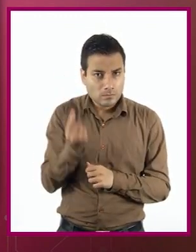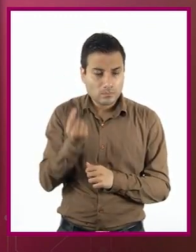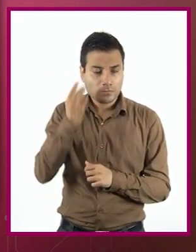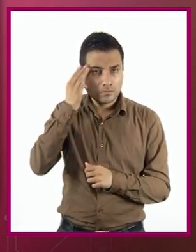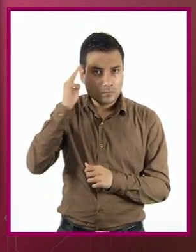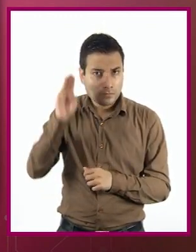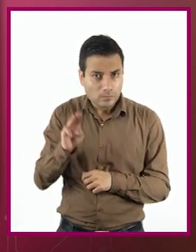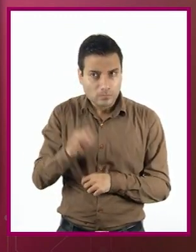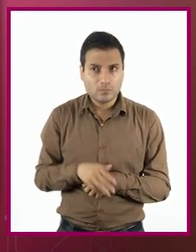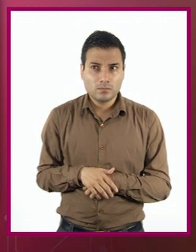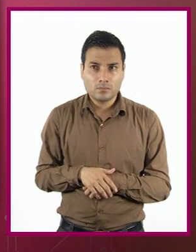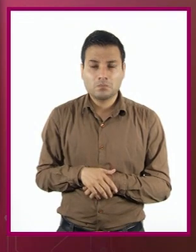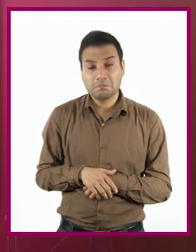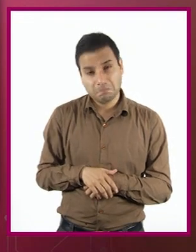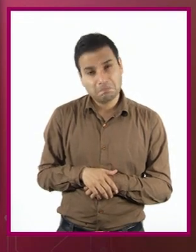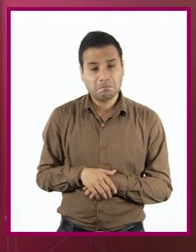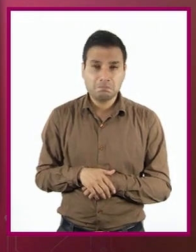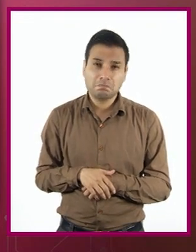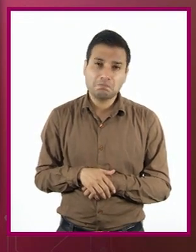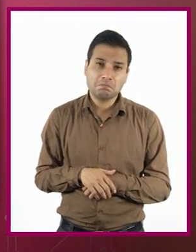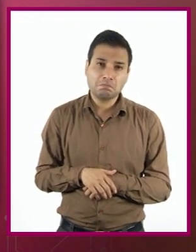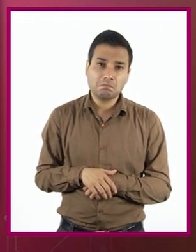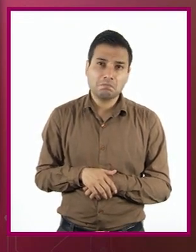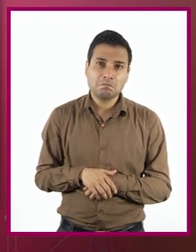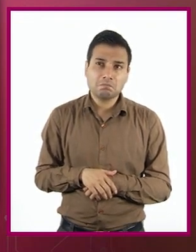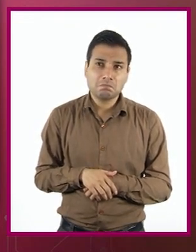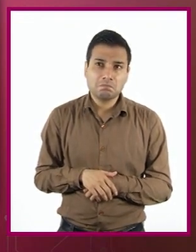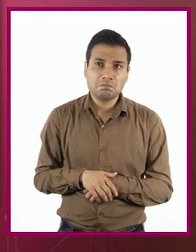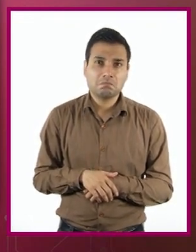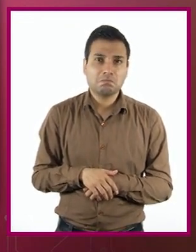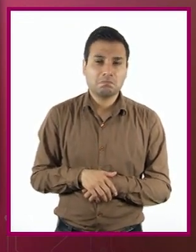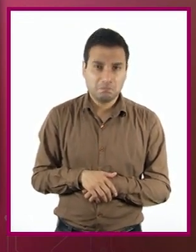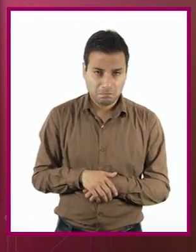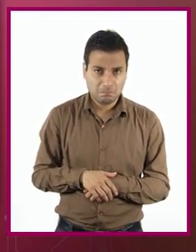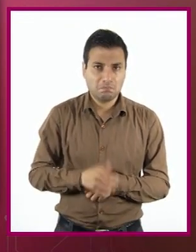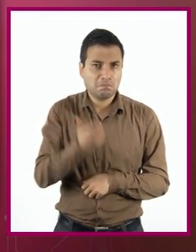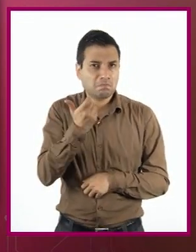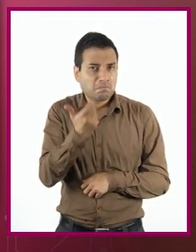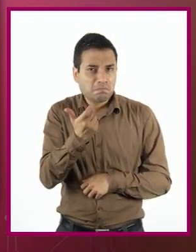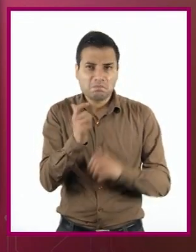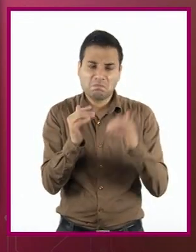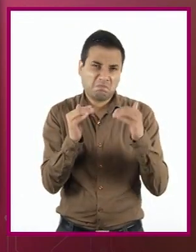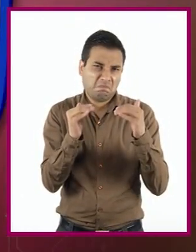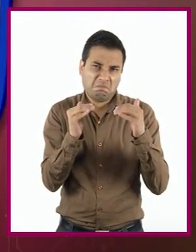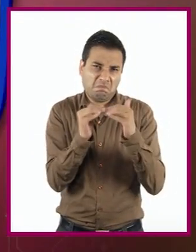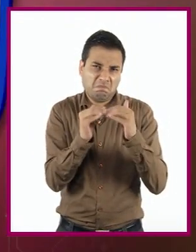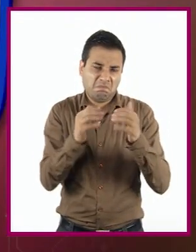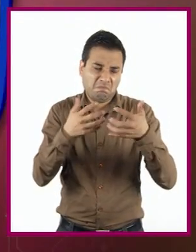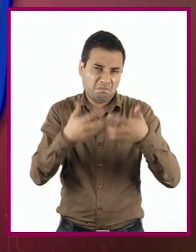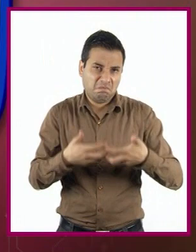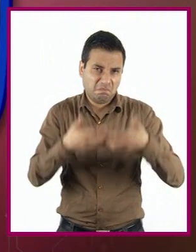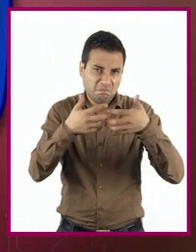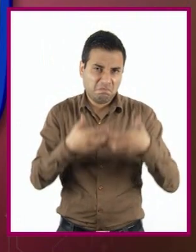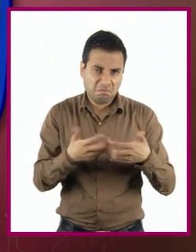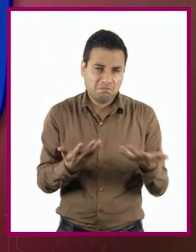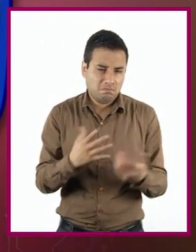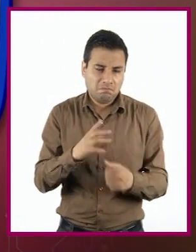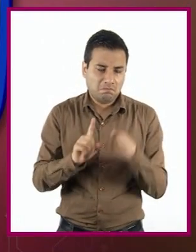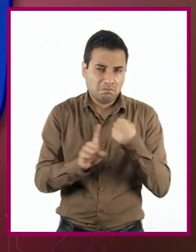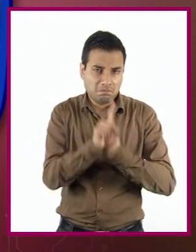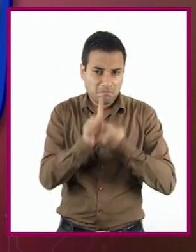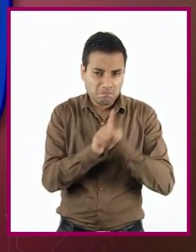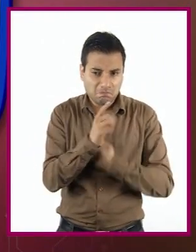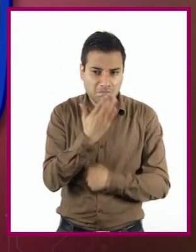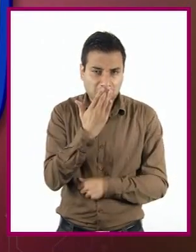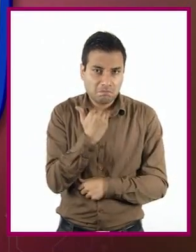es igual o un poco mayor que lo que le pagan a uno en la industria. Por lo tanto, pues no hay ese problema. Pero sí que